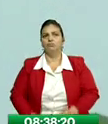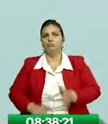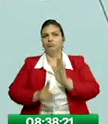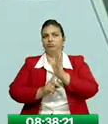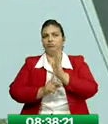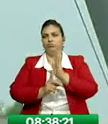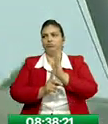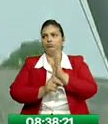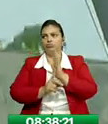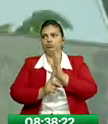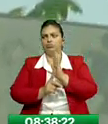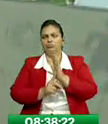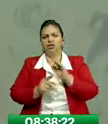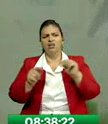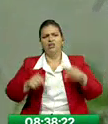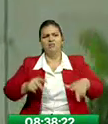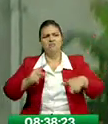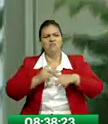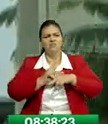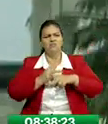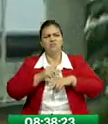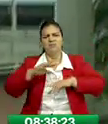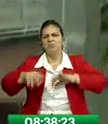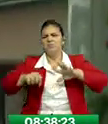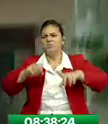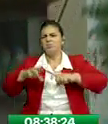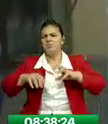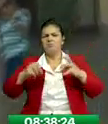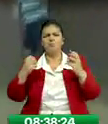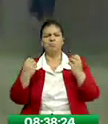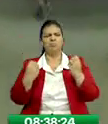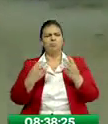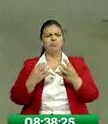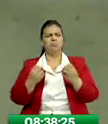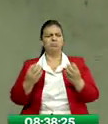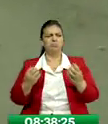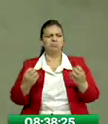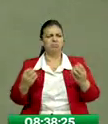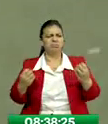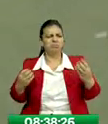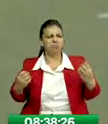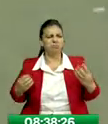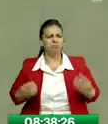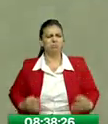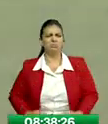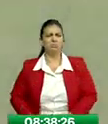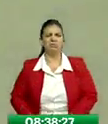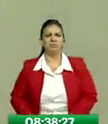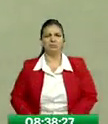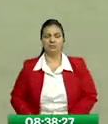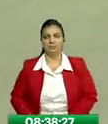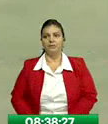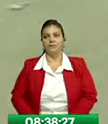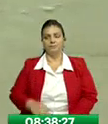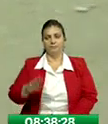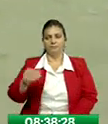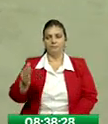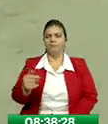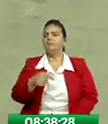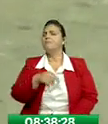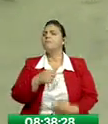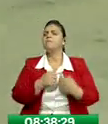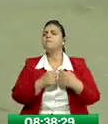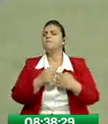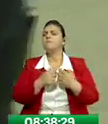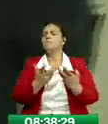tenía capas caídas. Tenemos aquí moradores que tienen su verdad, nos van a contar el problema aquí en la